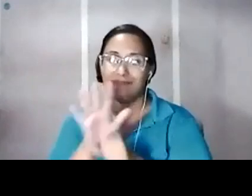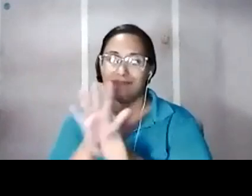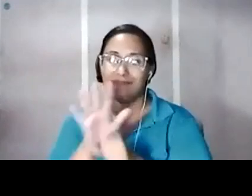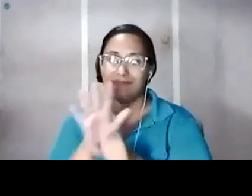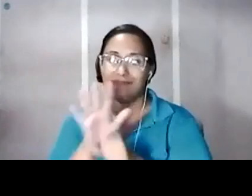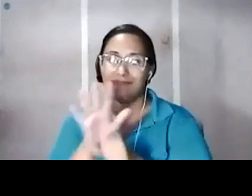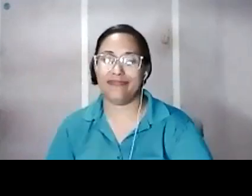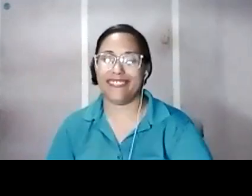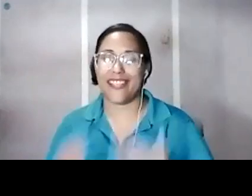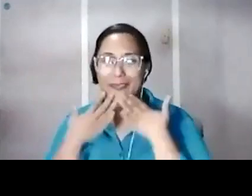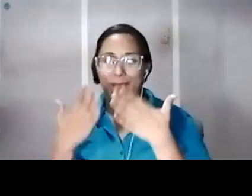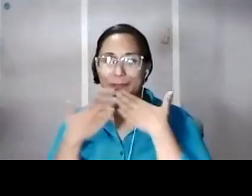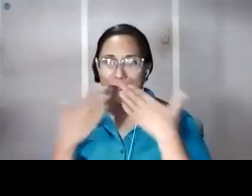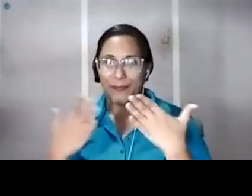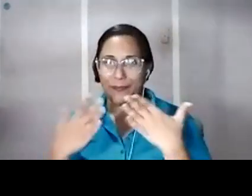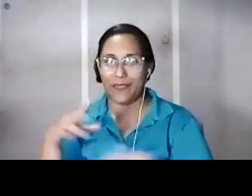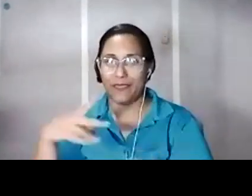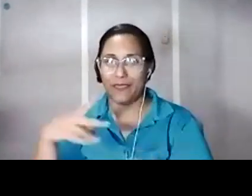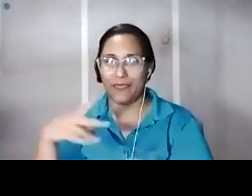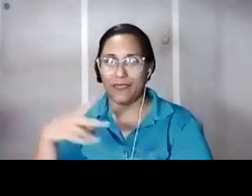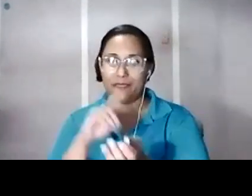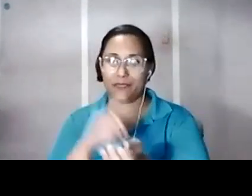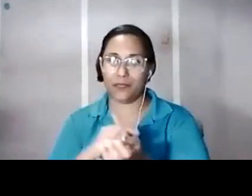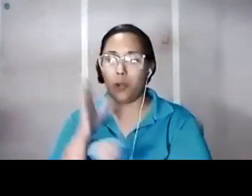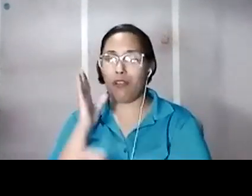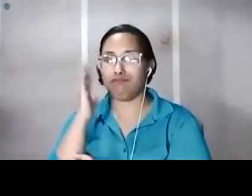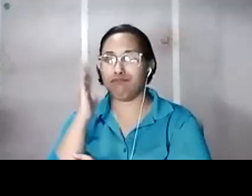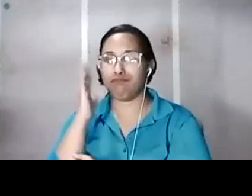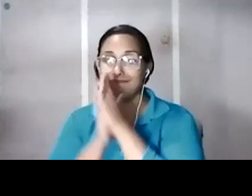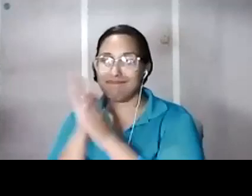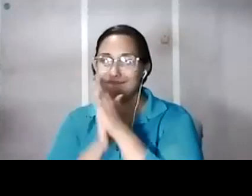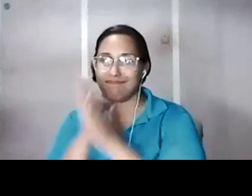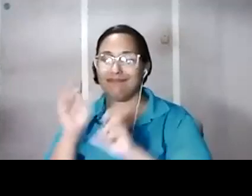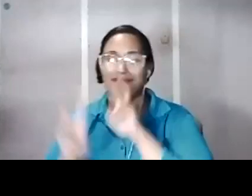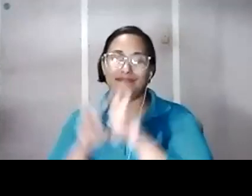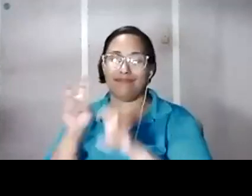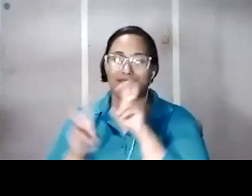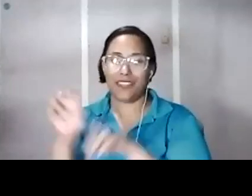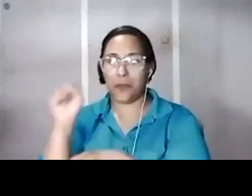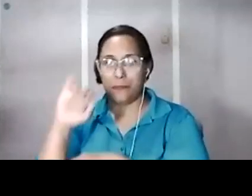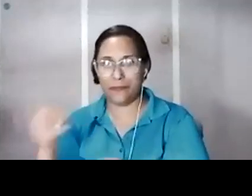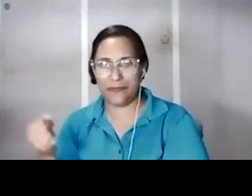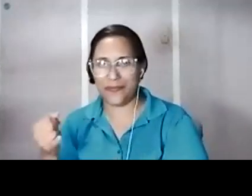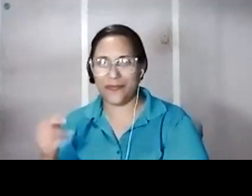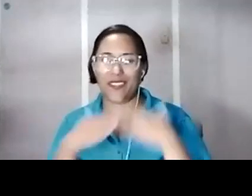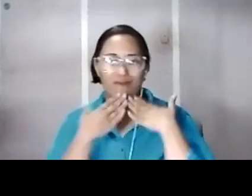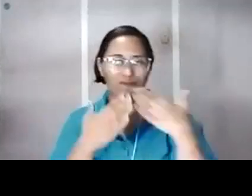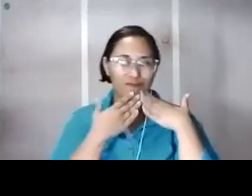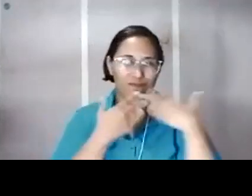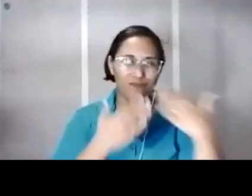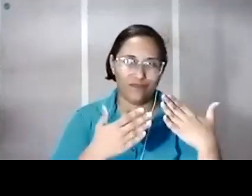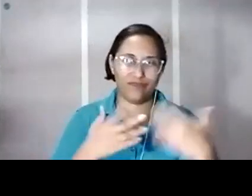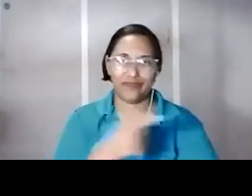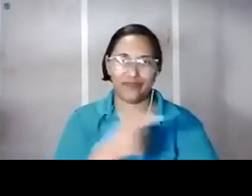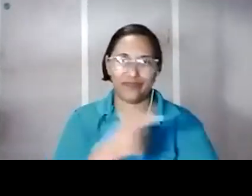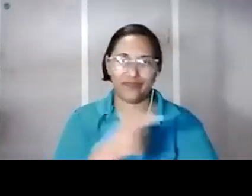bien. Muchísimas gracias, doctora, por esta conferencia tan interesante sobre el carnaval de la Gracias década a ustedes, de 1910. gracias a ustedes